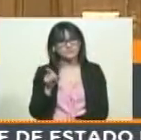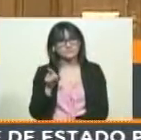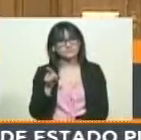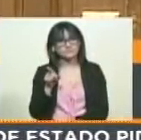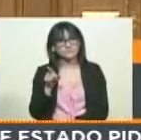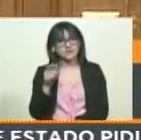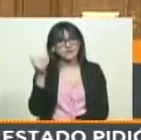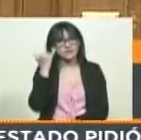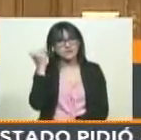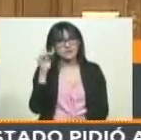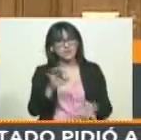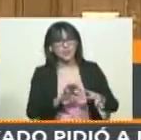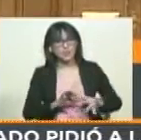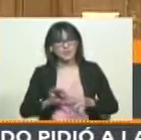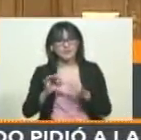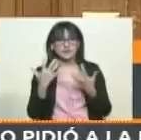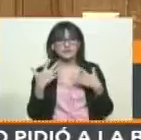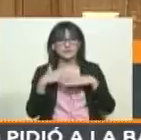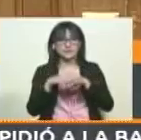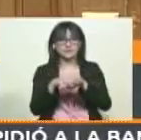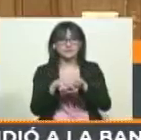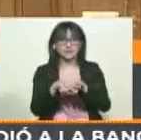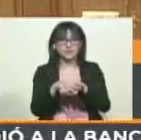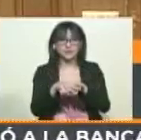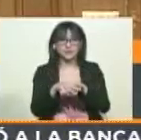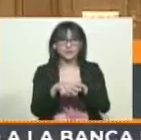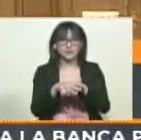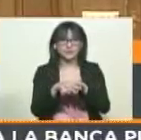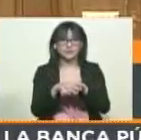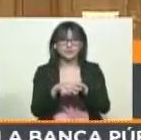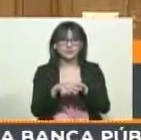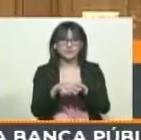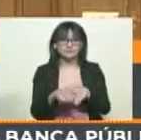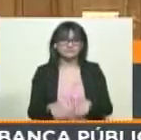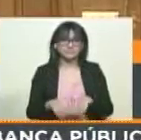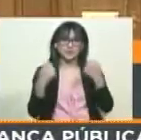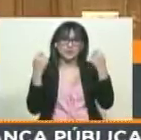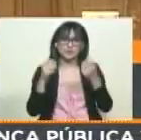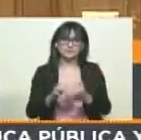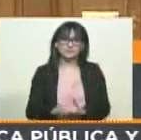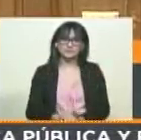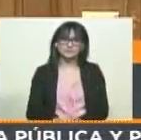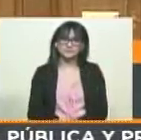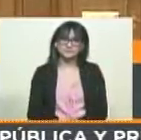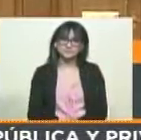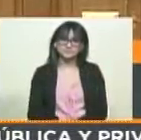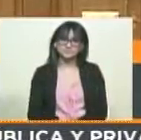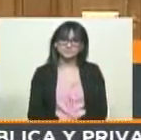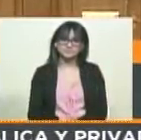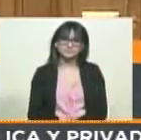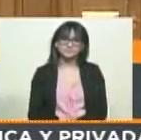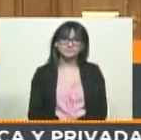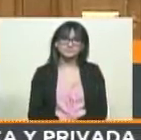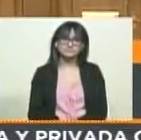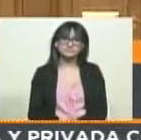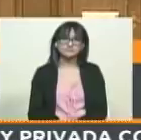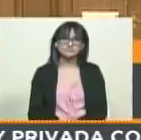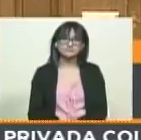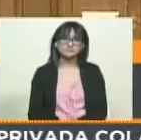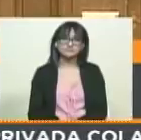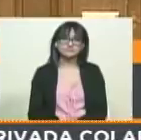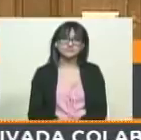anteponer los ideales de unidad e integración continental a las traiciones. En momentos en que prolifera la